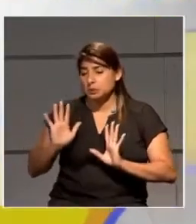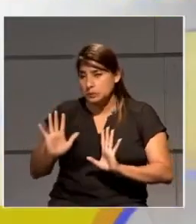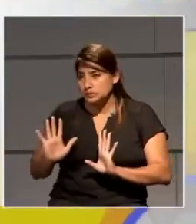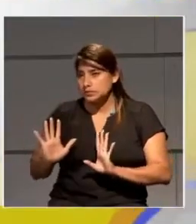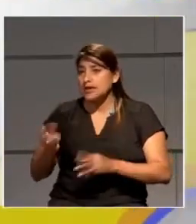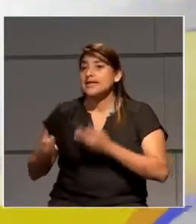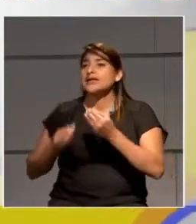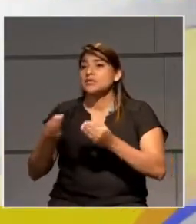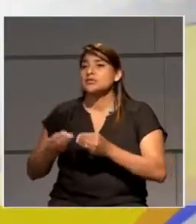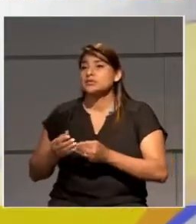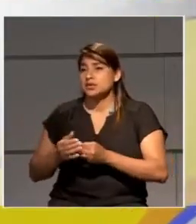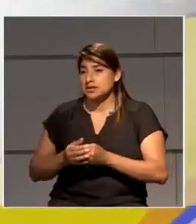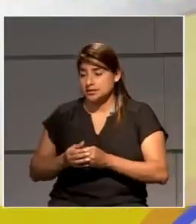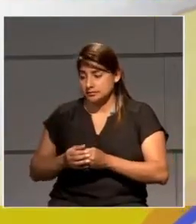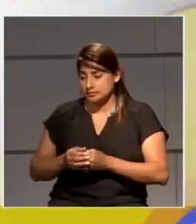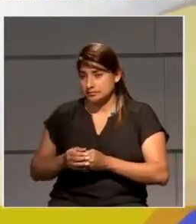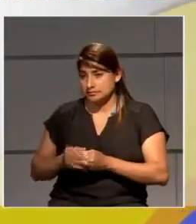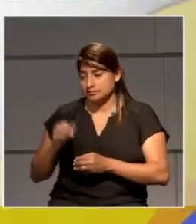hacer?